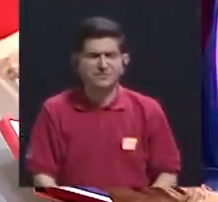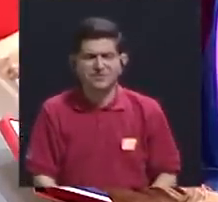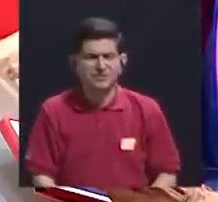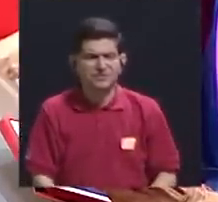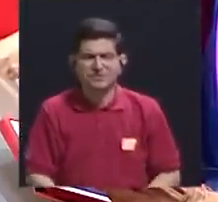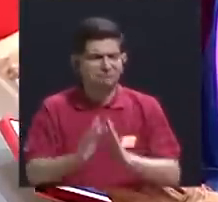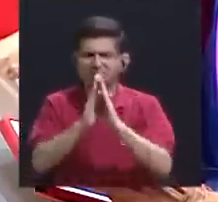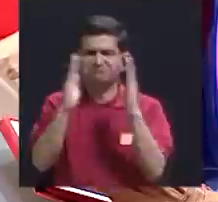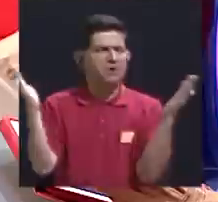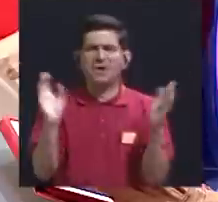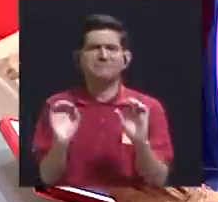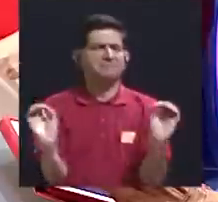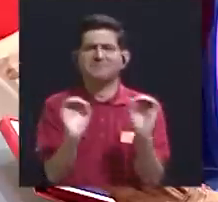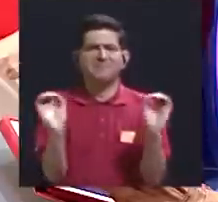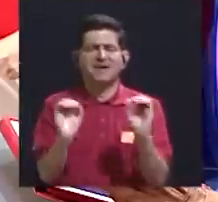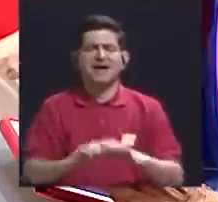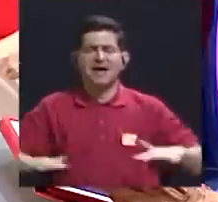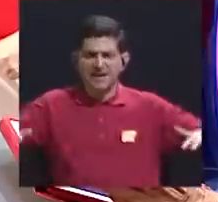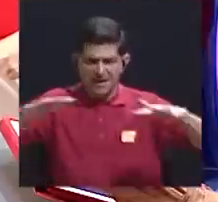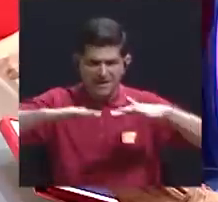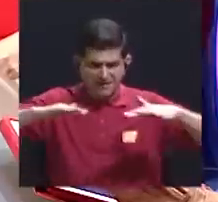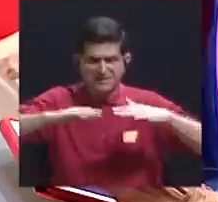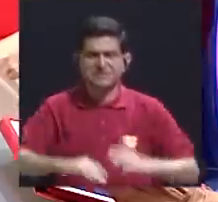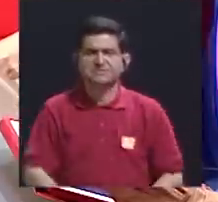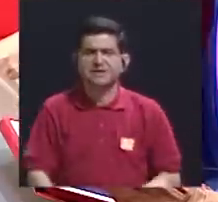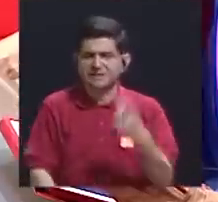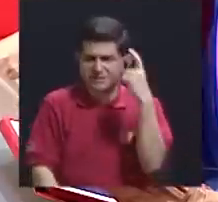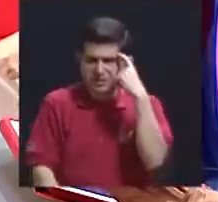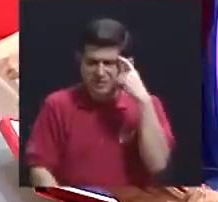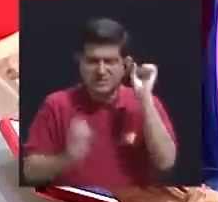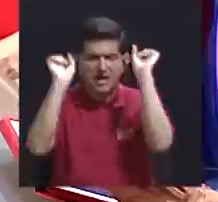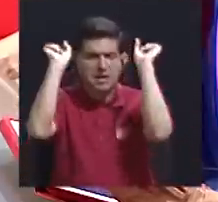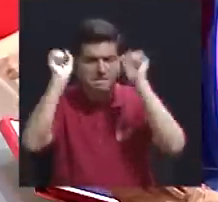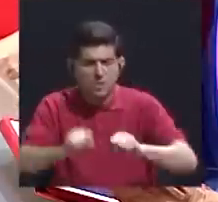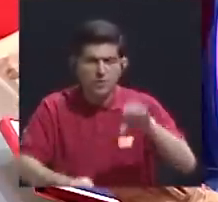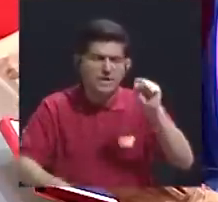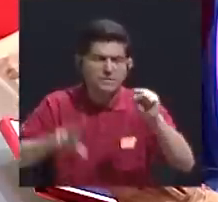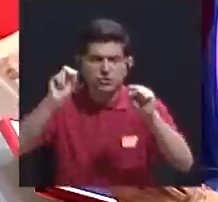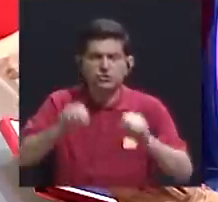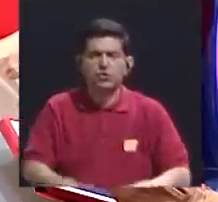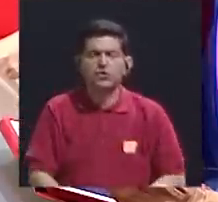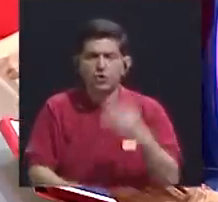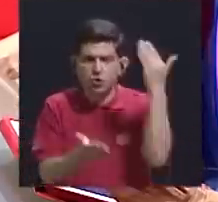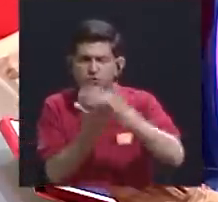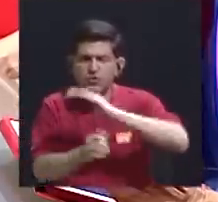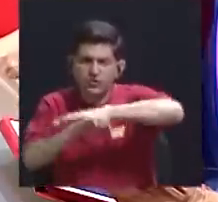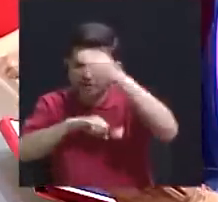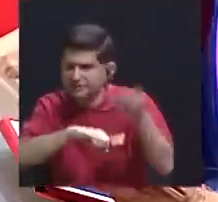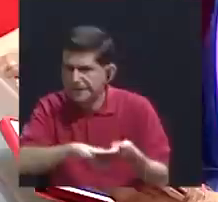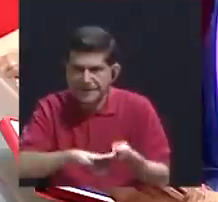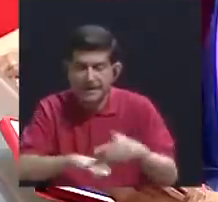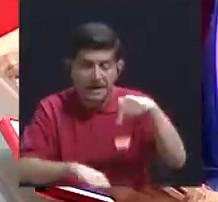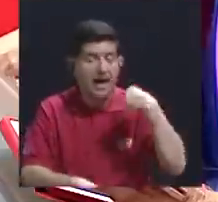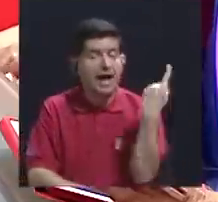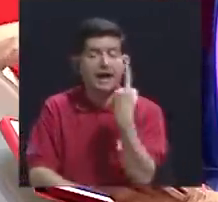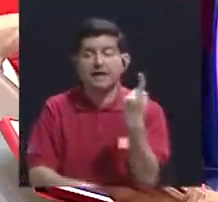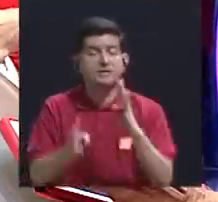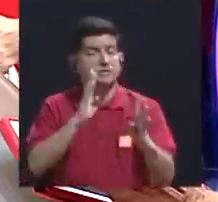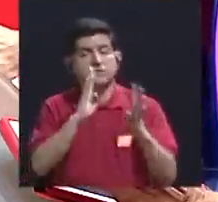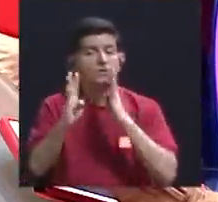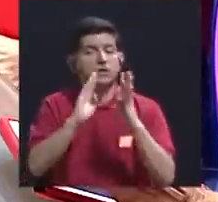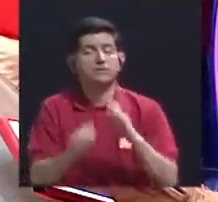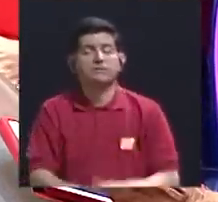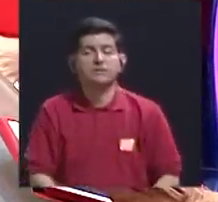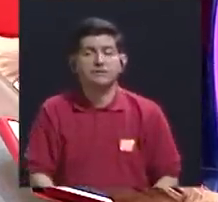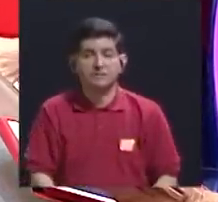ampliando digamos el rango de cuando es posible o no interrumpir un embarazo aquí únicamente esta